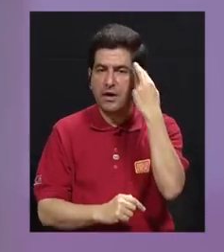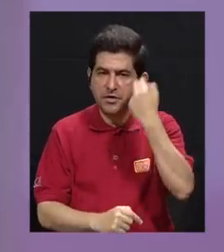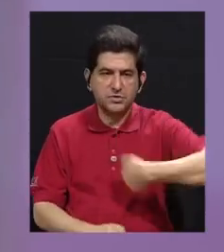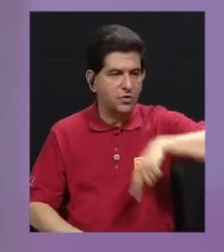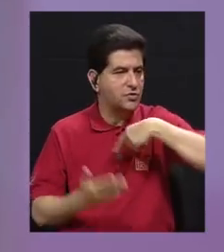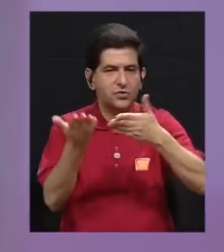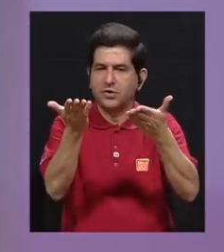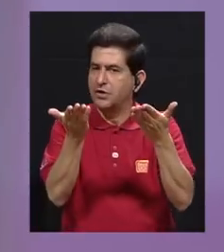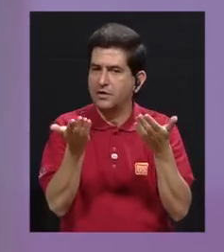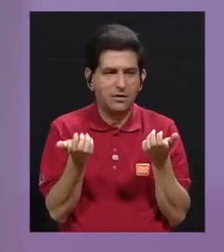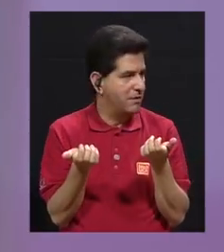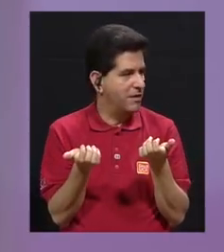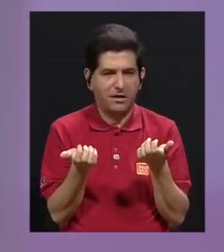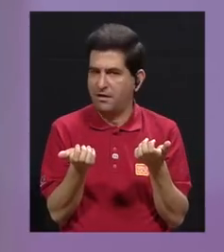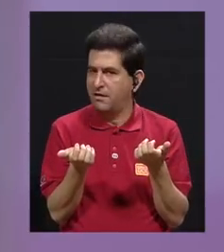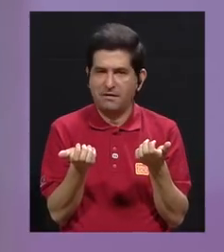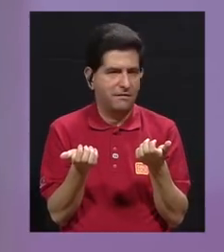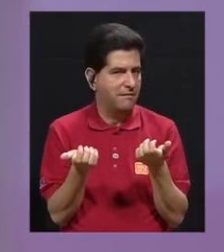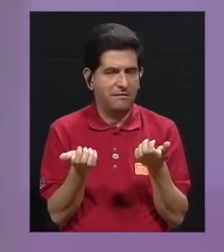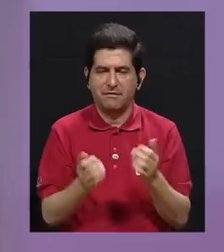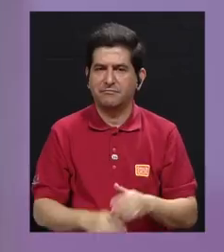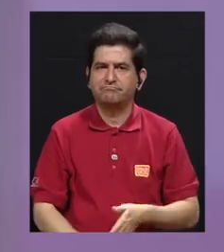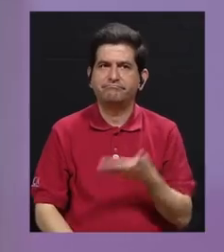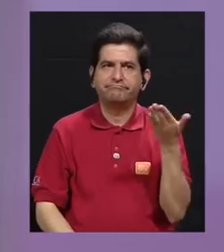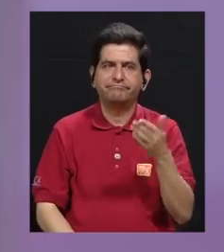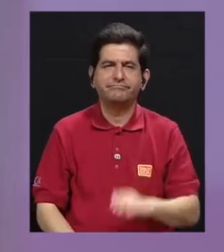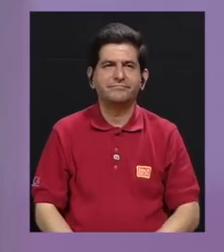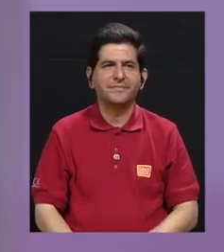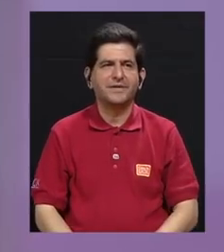¿no? Porque no queremos ser, pues,